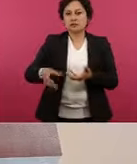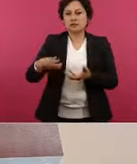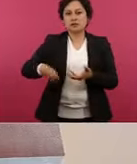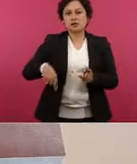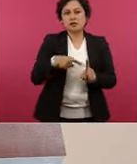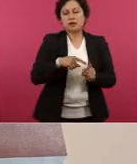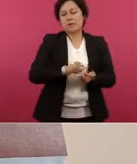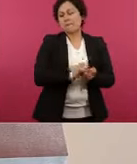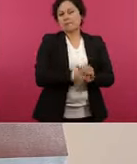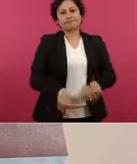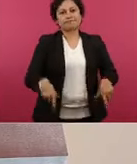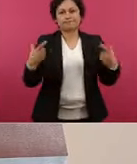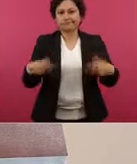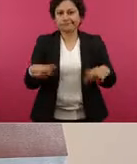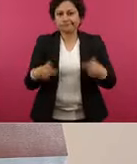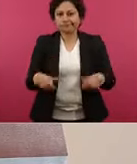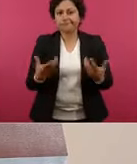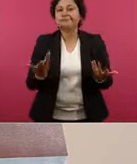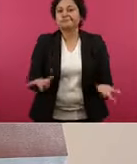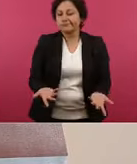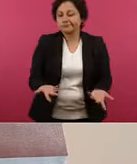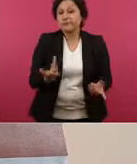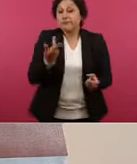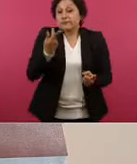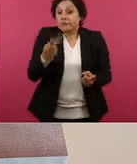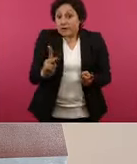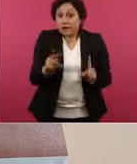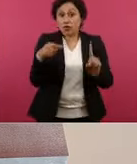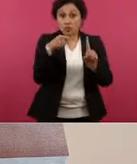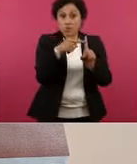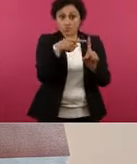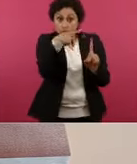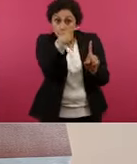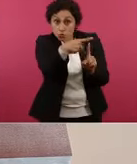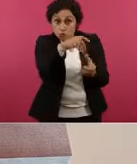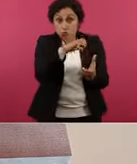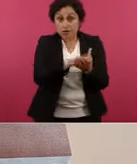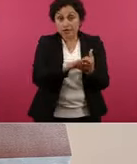pero su compañera, su esposa,